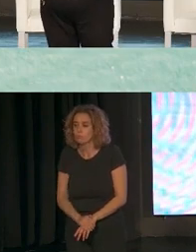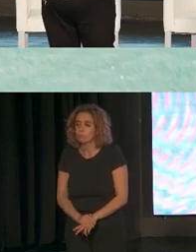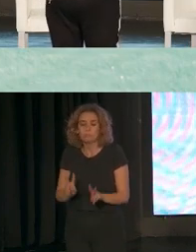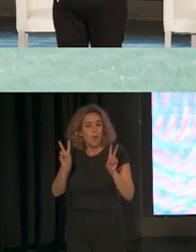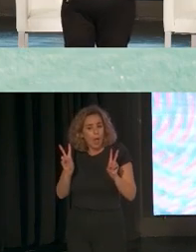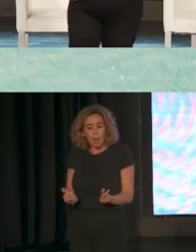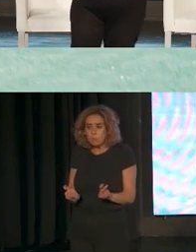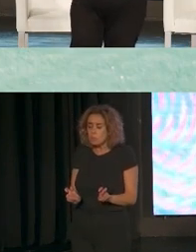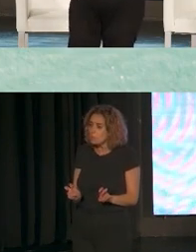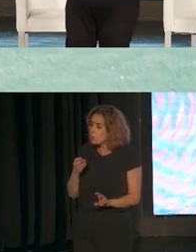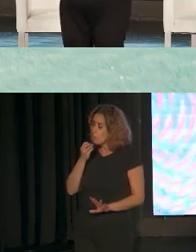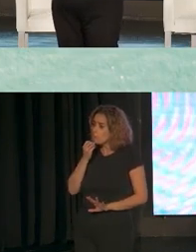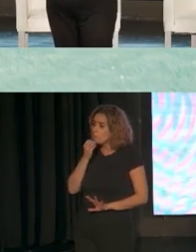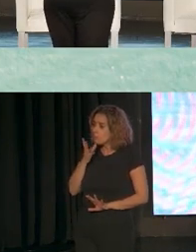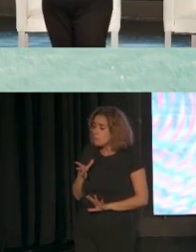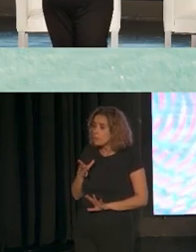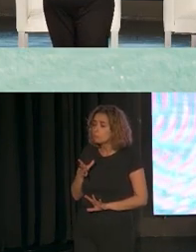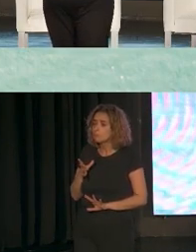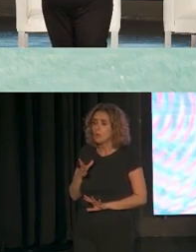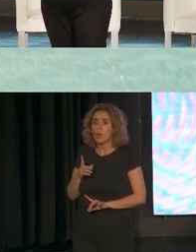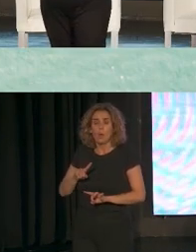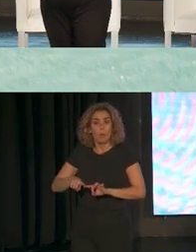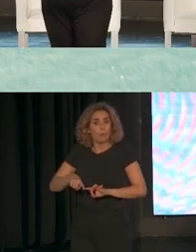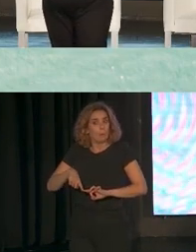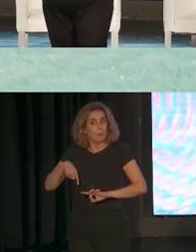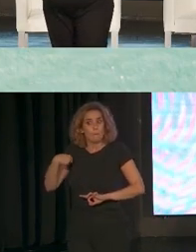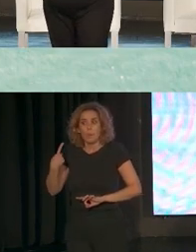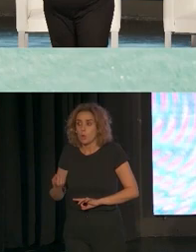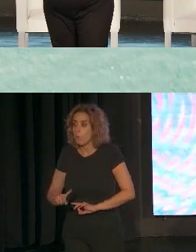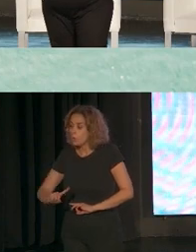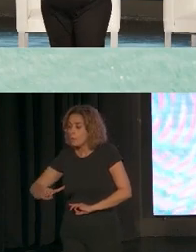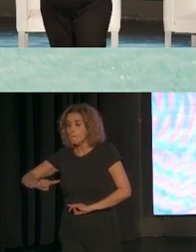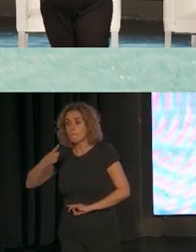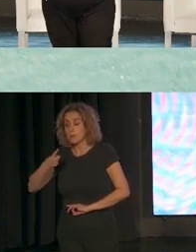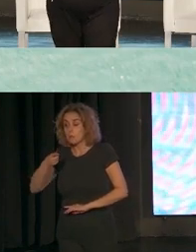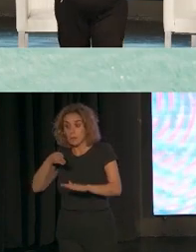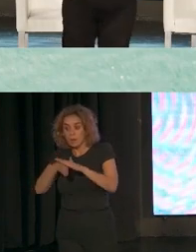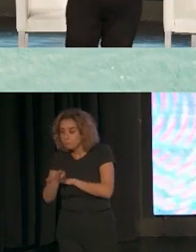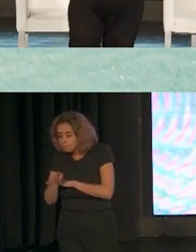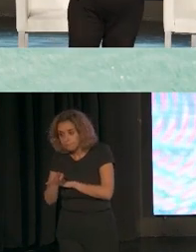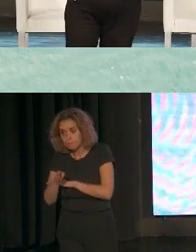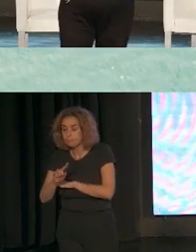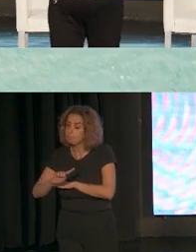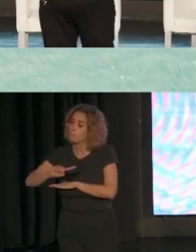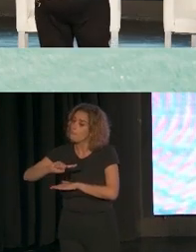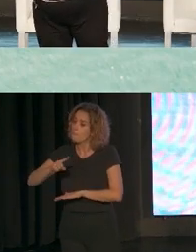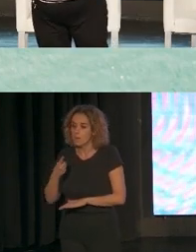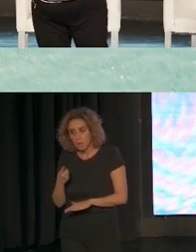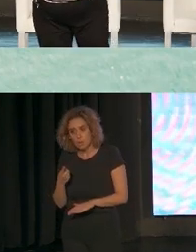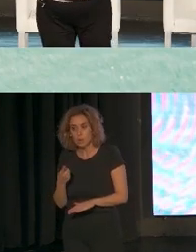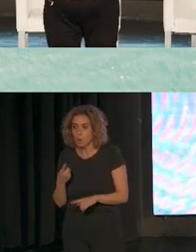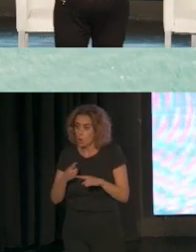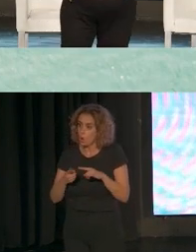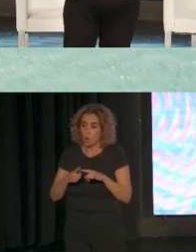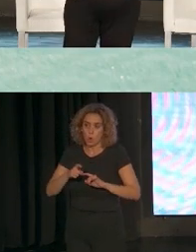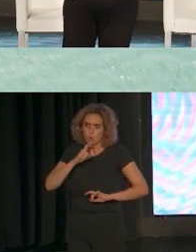todo iba muy bien pero es verdad que llegó un momento en el que pasamos a primaria y claro en primaria empiez a saber